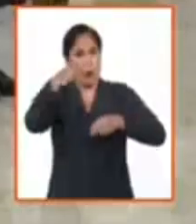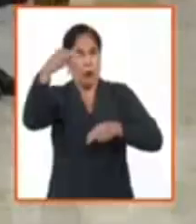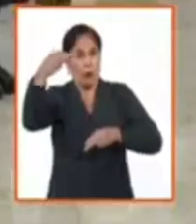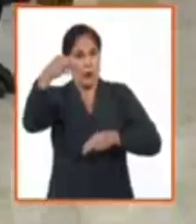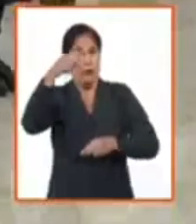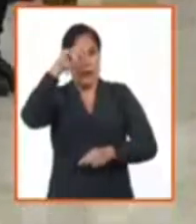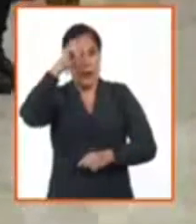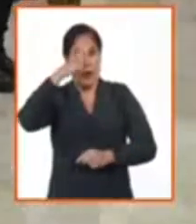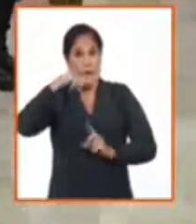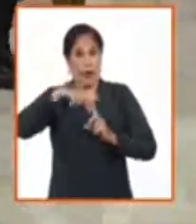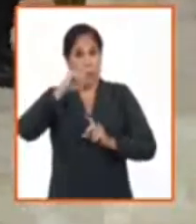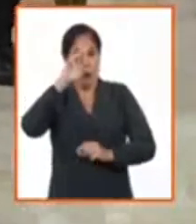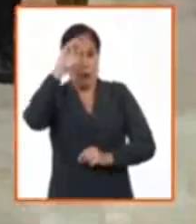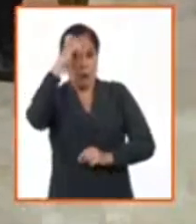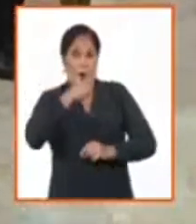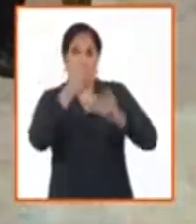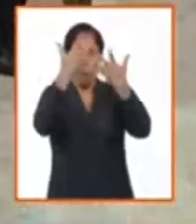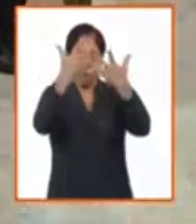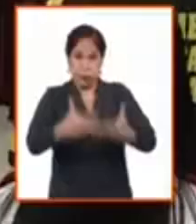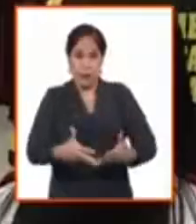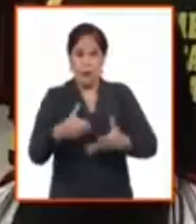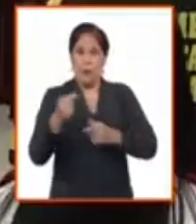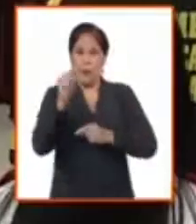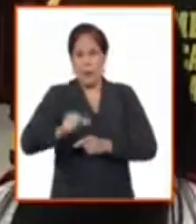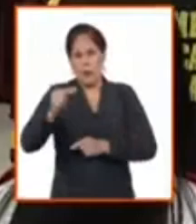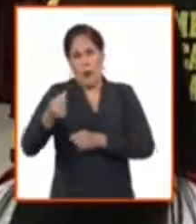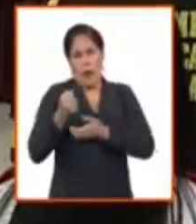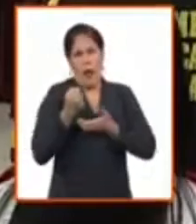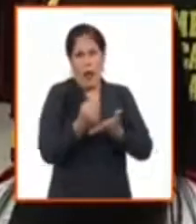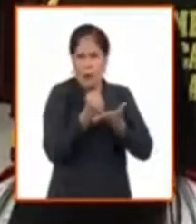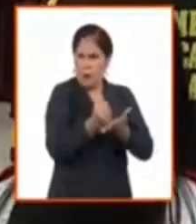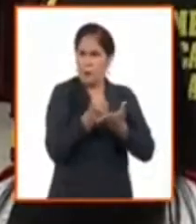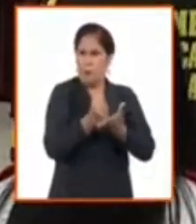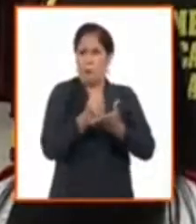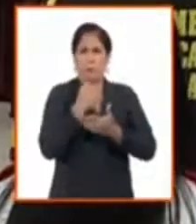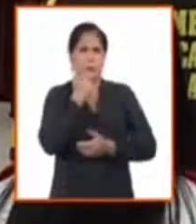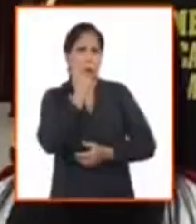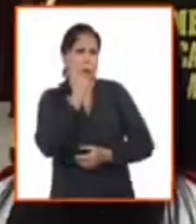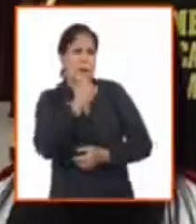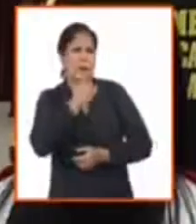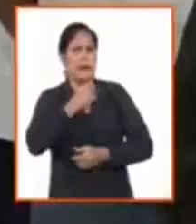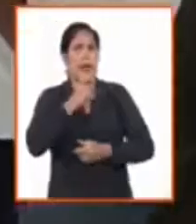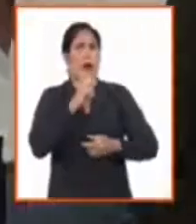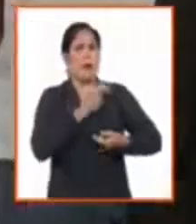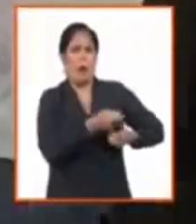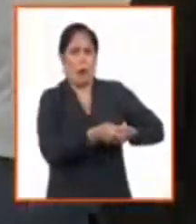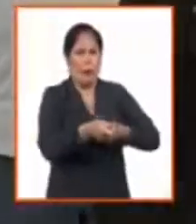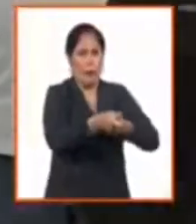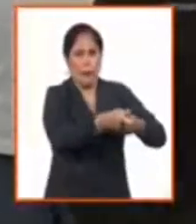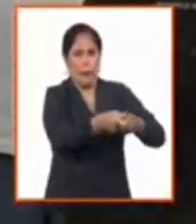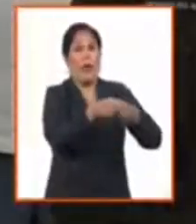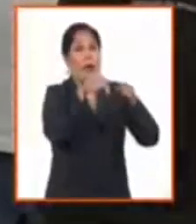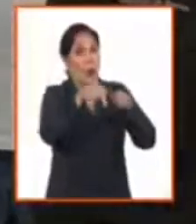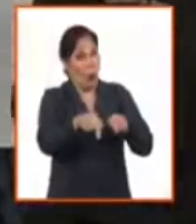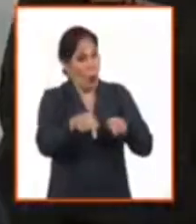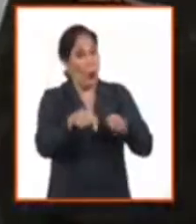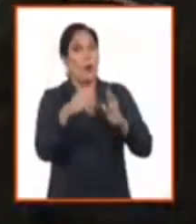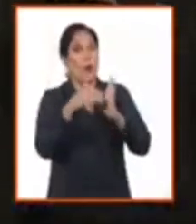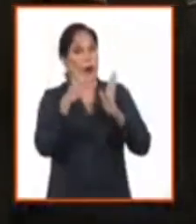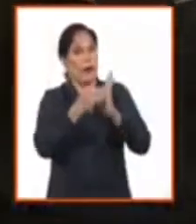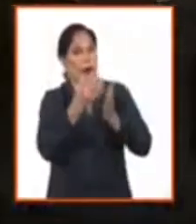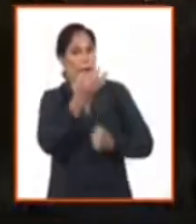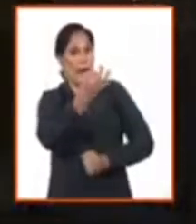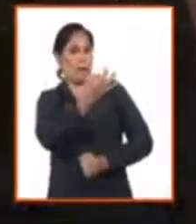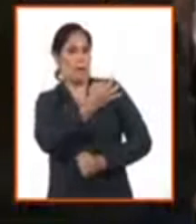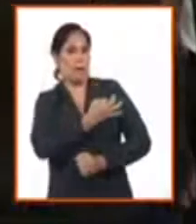primer secretario del comité central del partido compañero miguel díaz-canel bermúdez ha encabezado el acto esta parte donde se ha reconocido